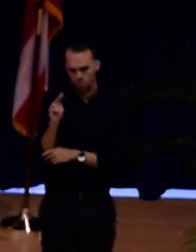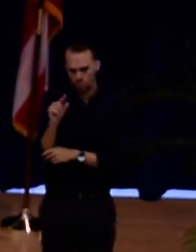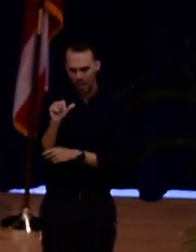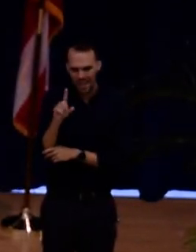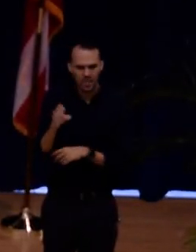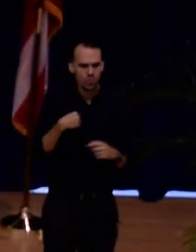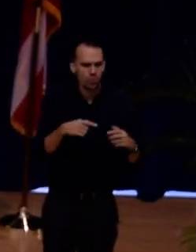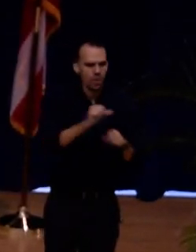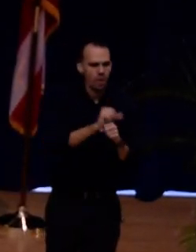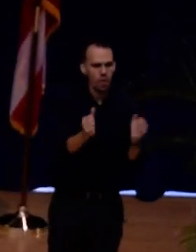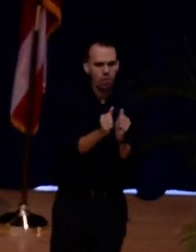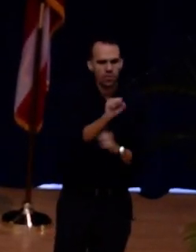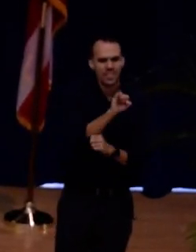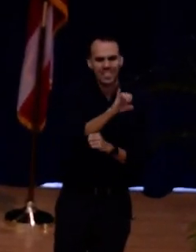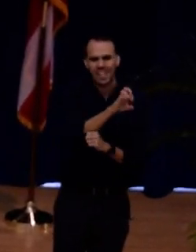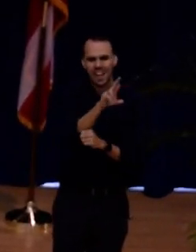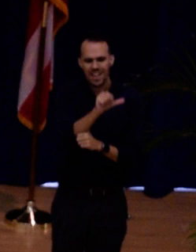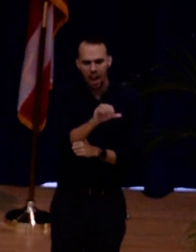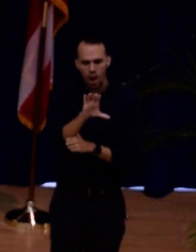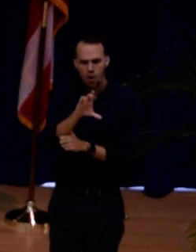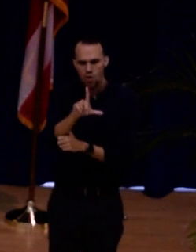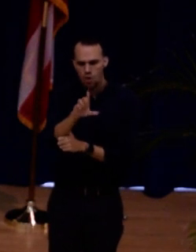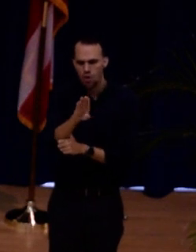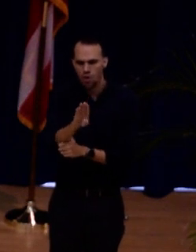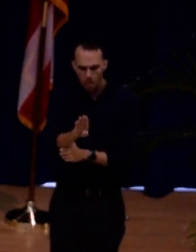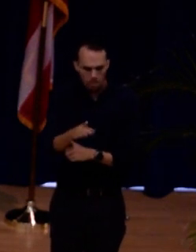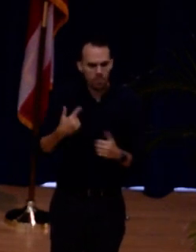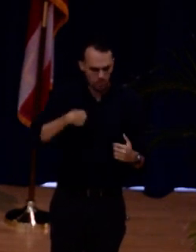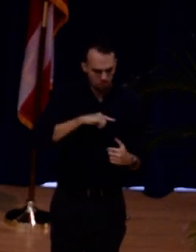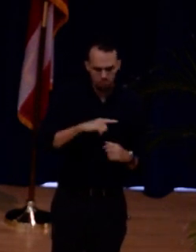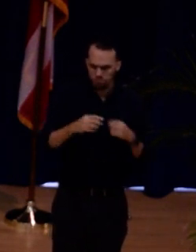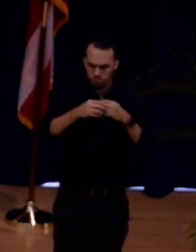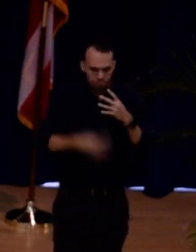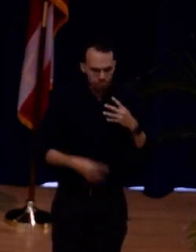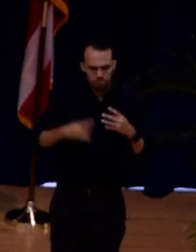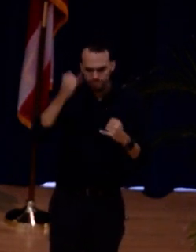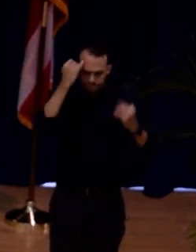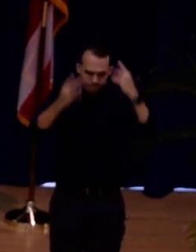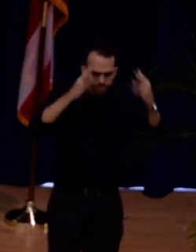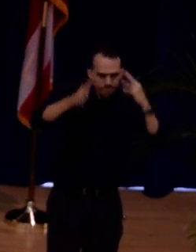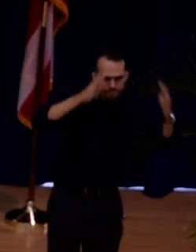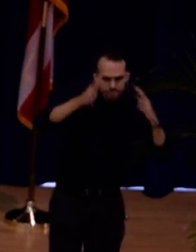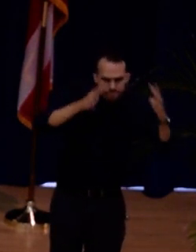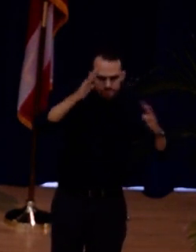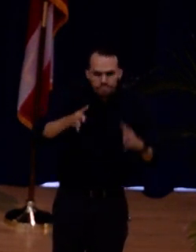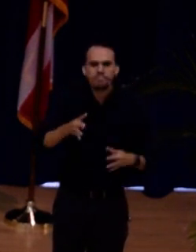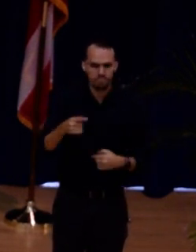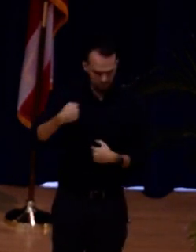Rico. Y a través de los años, ¿verdad? En el Sierra Club hemos tenido una diversidad de iniciativas, una diversidad